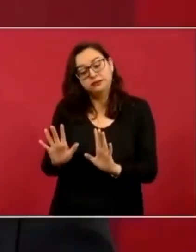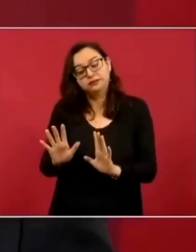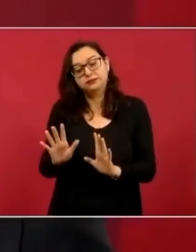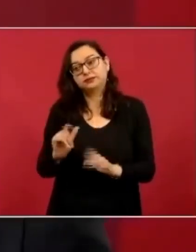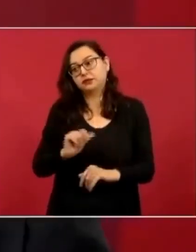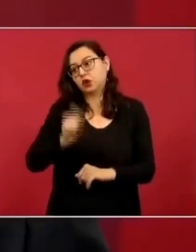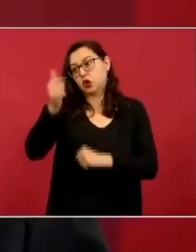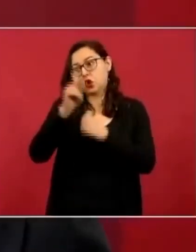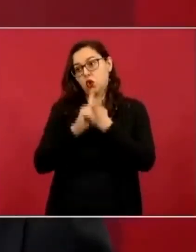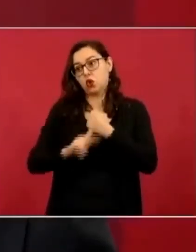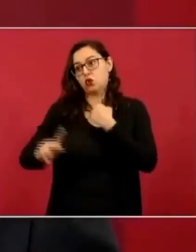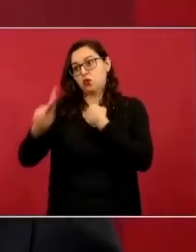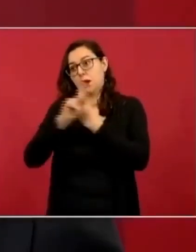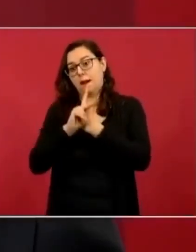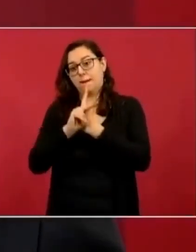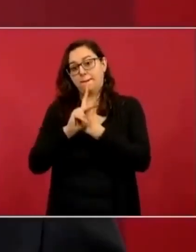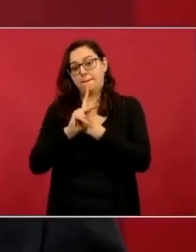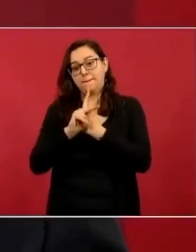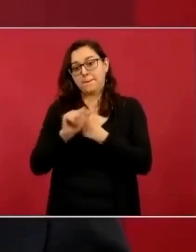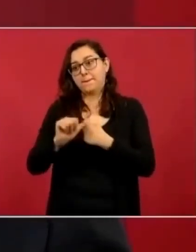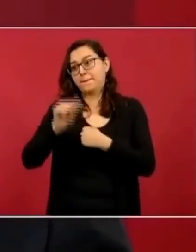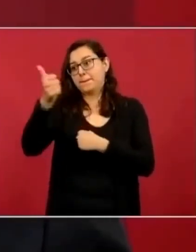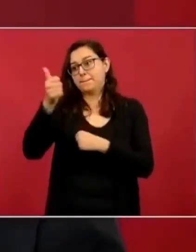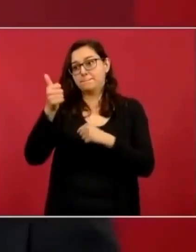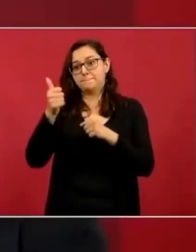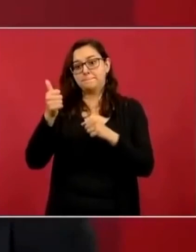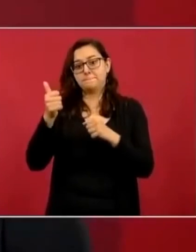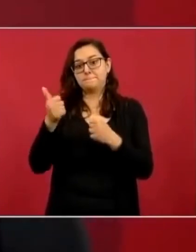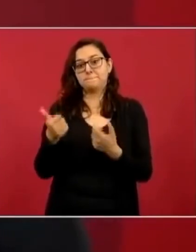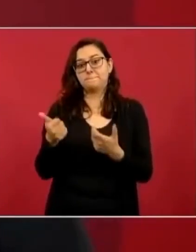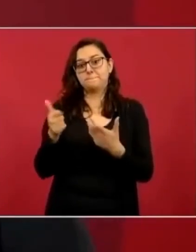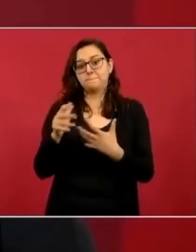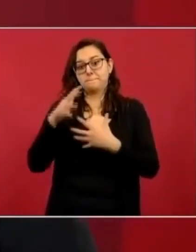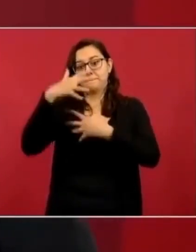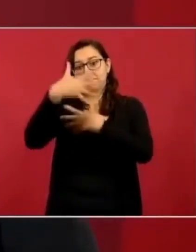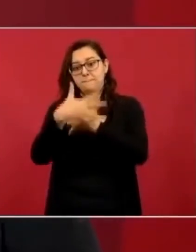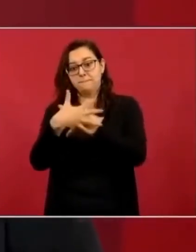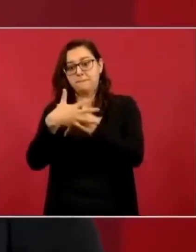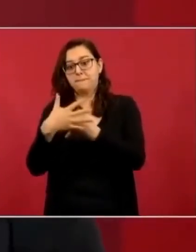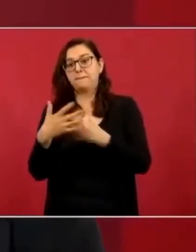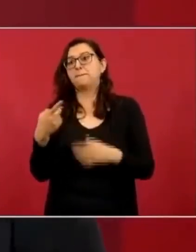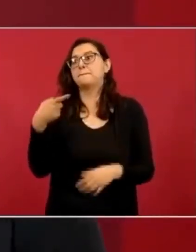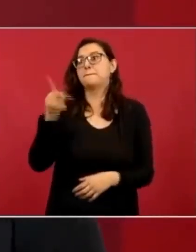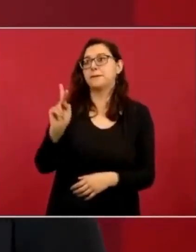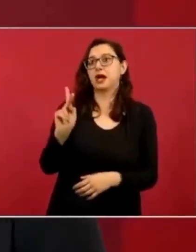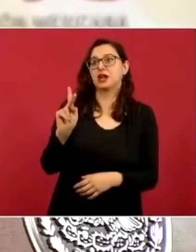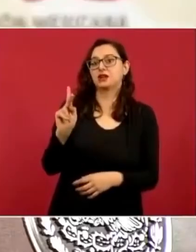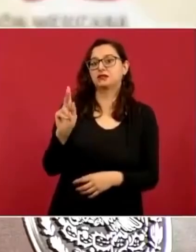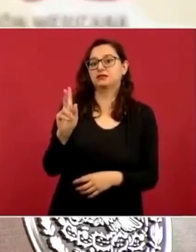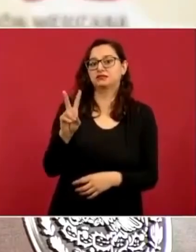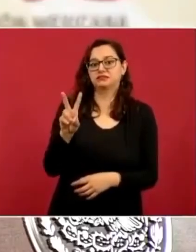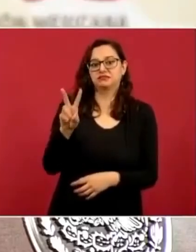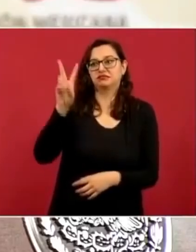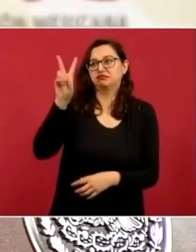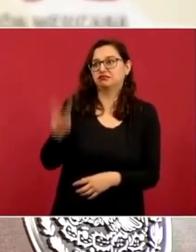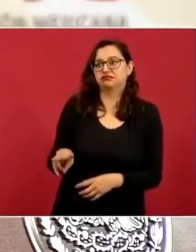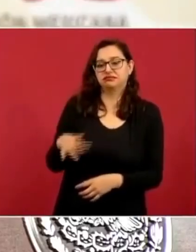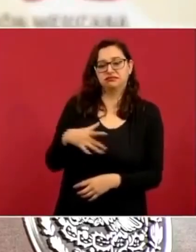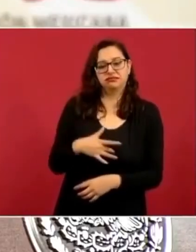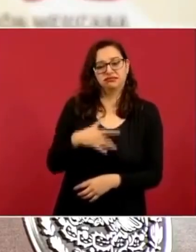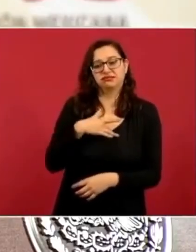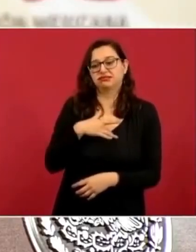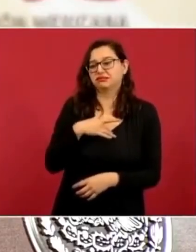de otro país o de otro continente, pero la verdad son